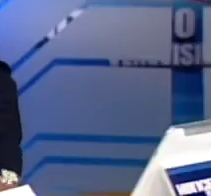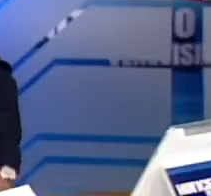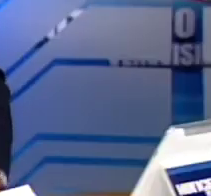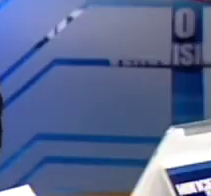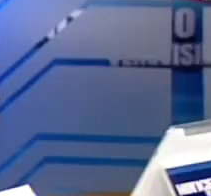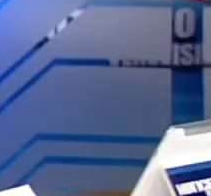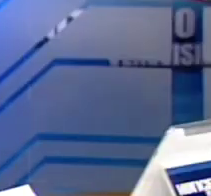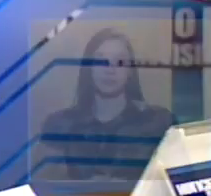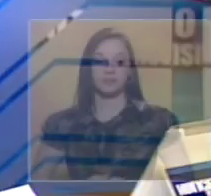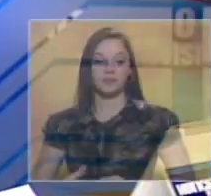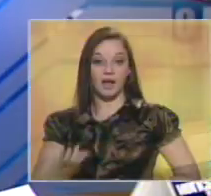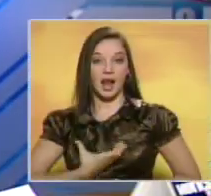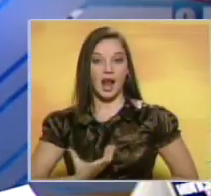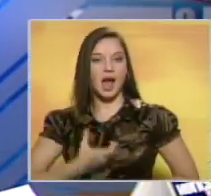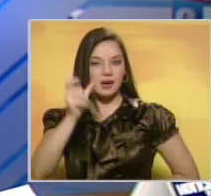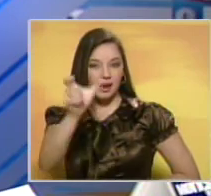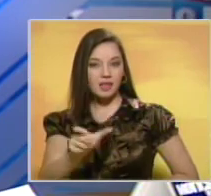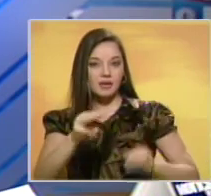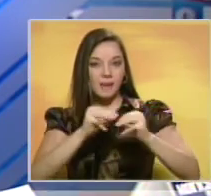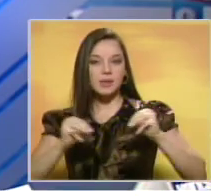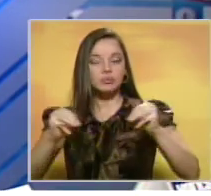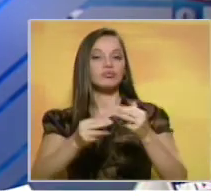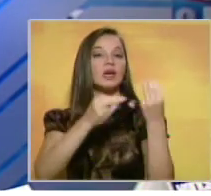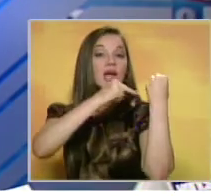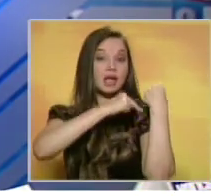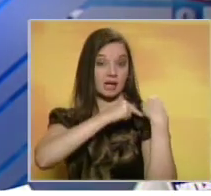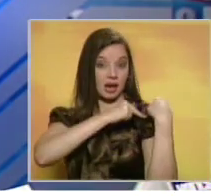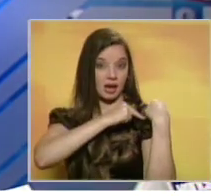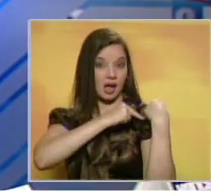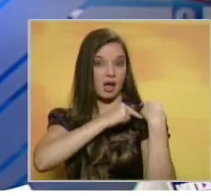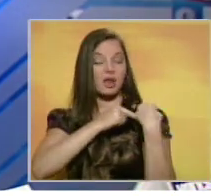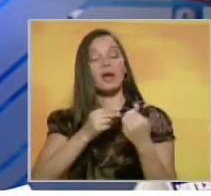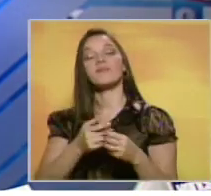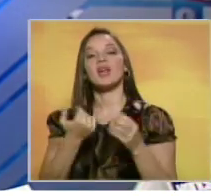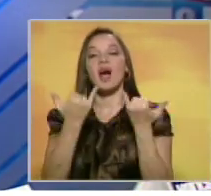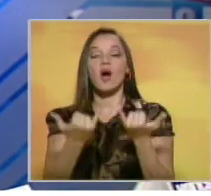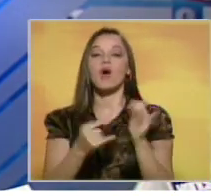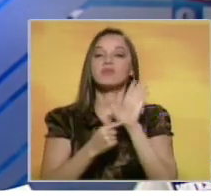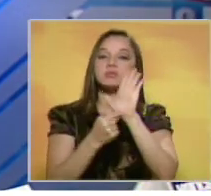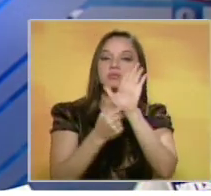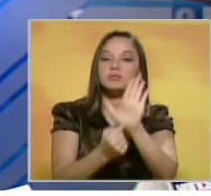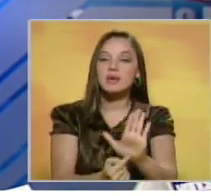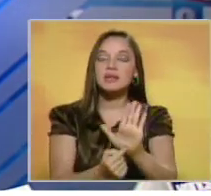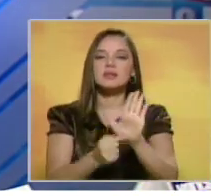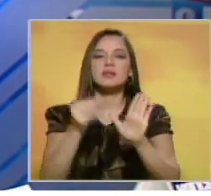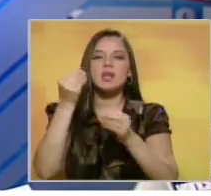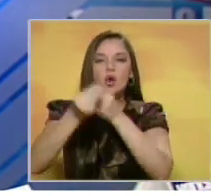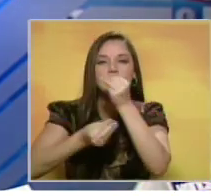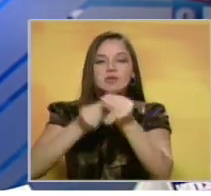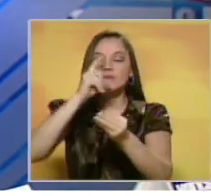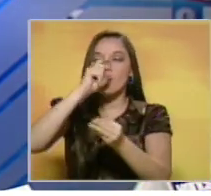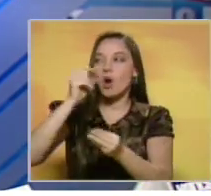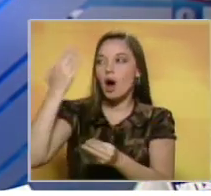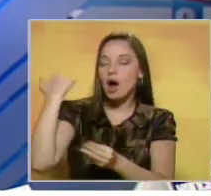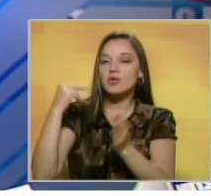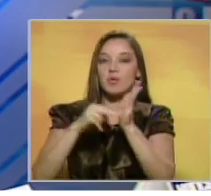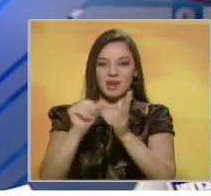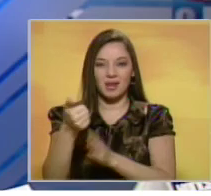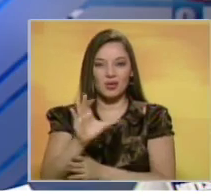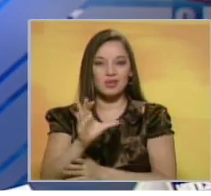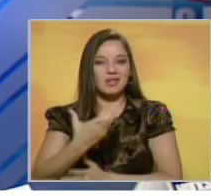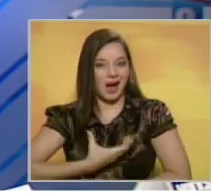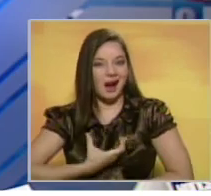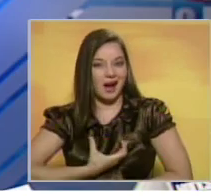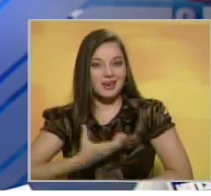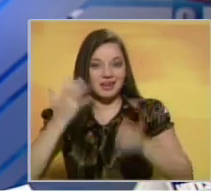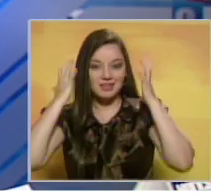La alcaldesa metropolitana encargada, Helen Fernández, presenta la memoria y cuenta de esta institución referente al año 2014 en un acto que se